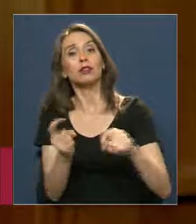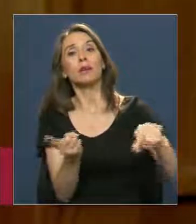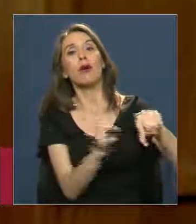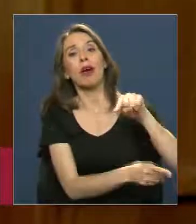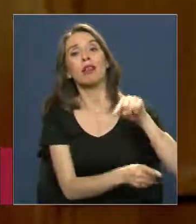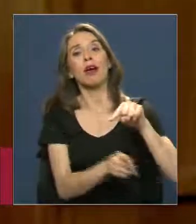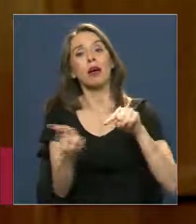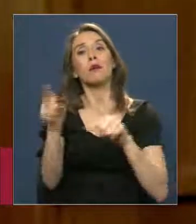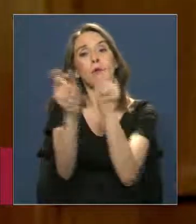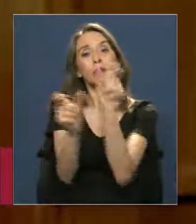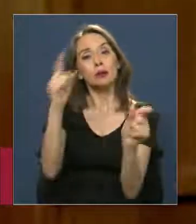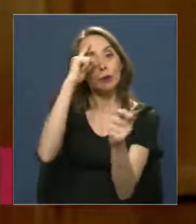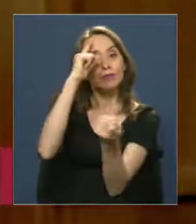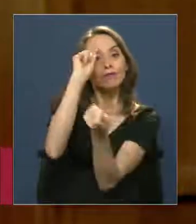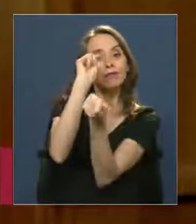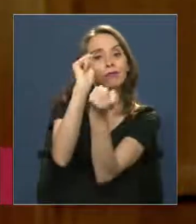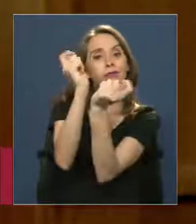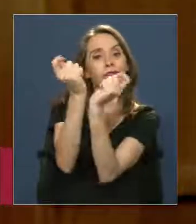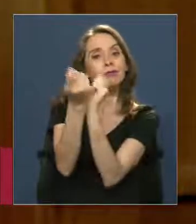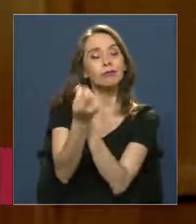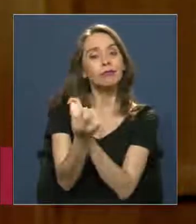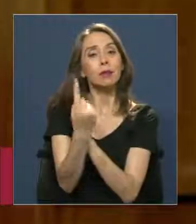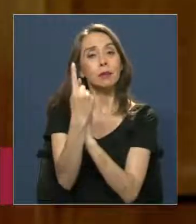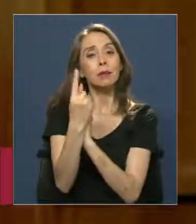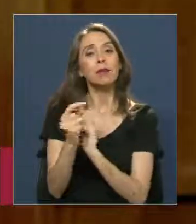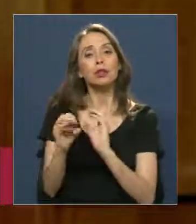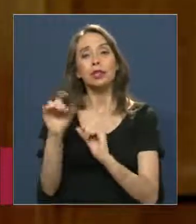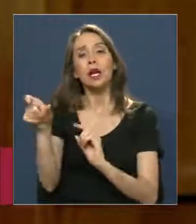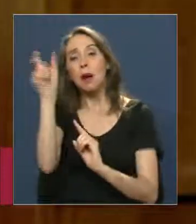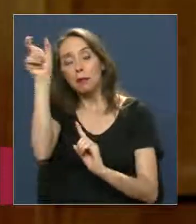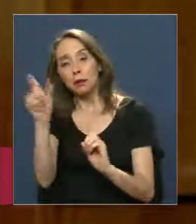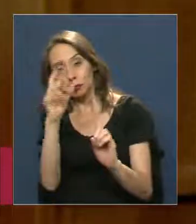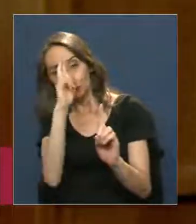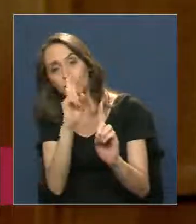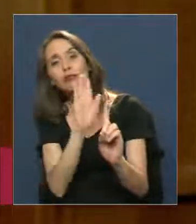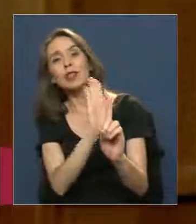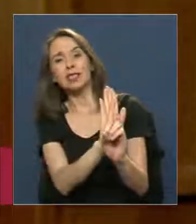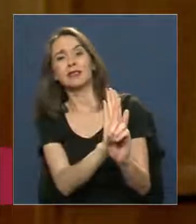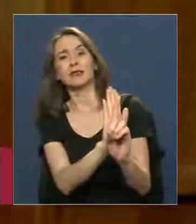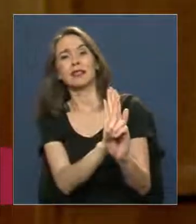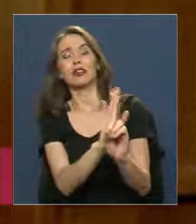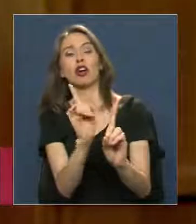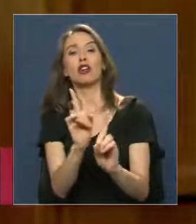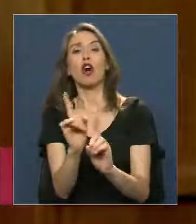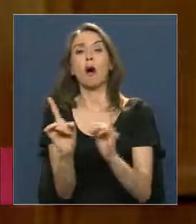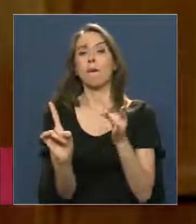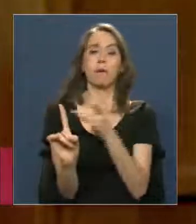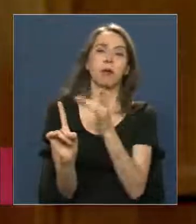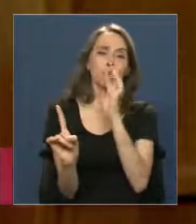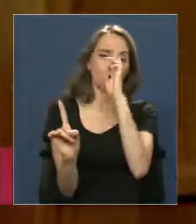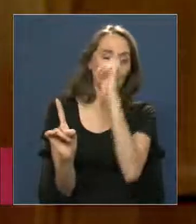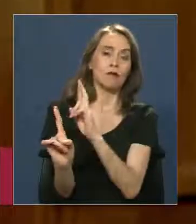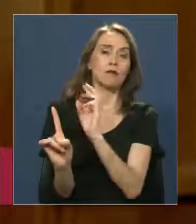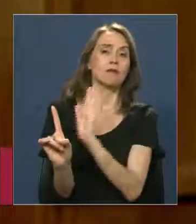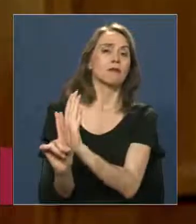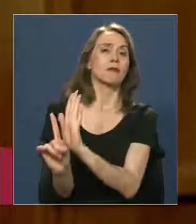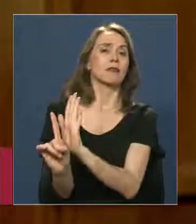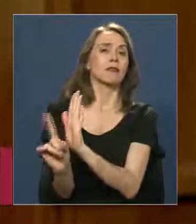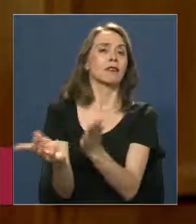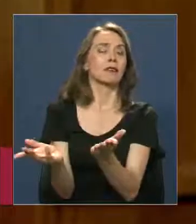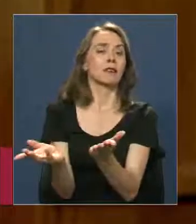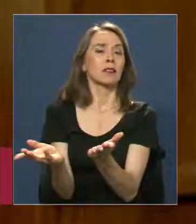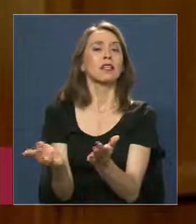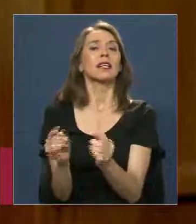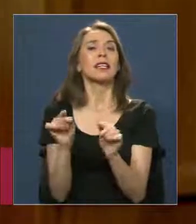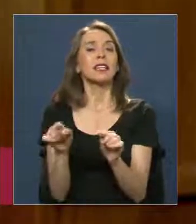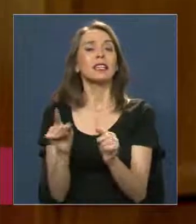que tenemos que preocuparnos de educar en la tolerancia y no en la intolerancia. Y yo tengo la convicción de que eso no